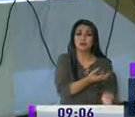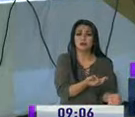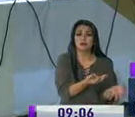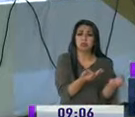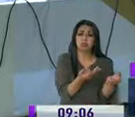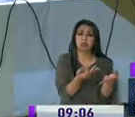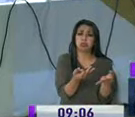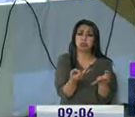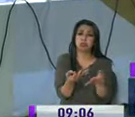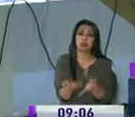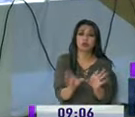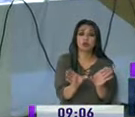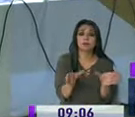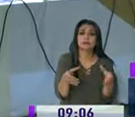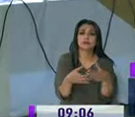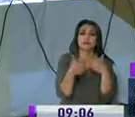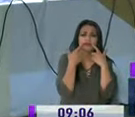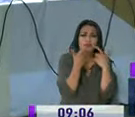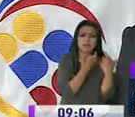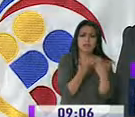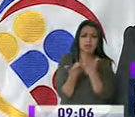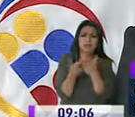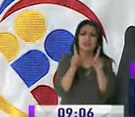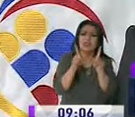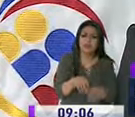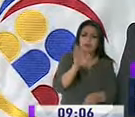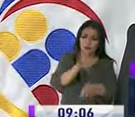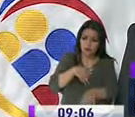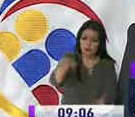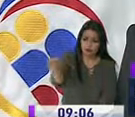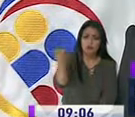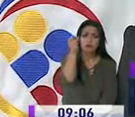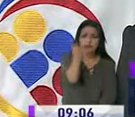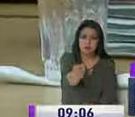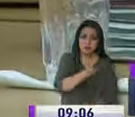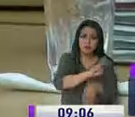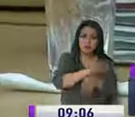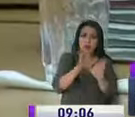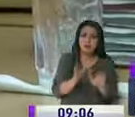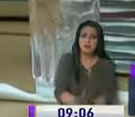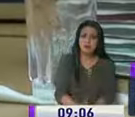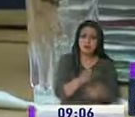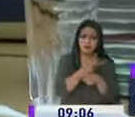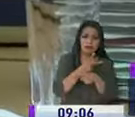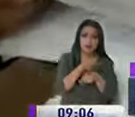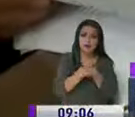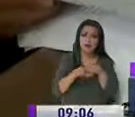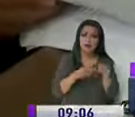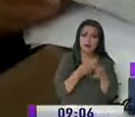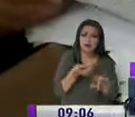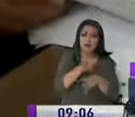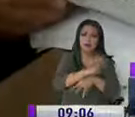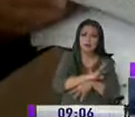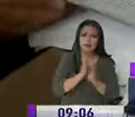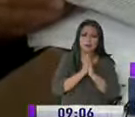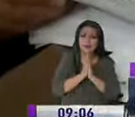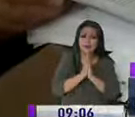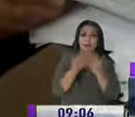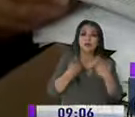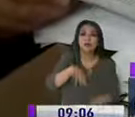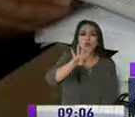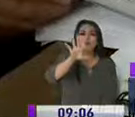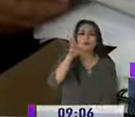registra en la Comisión de Fiscalización, que debía llamar a comparecer a Carlos Ochoa tras la orden del CAL. El pedido fue hecho hace más de 45